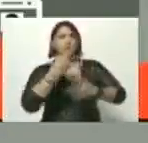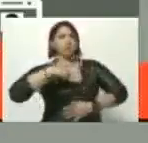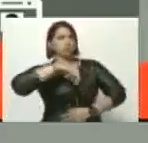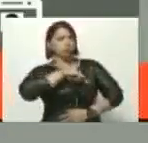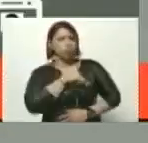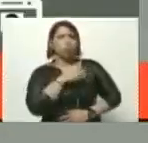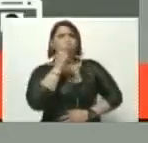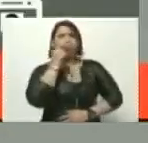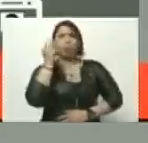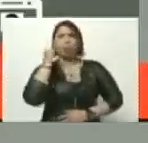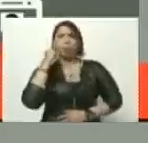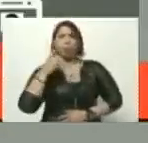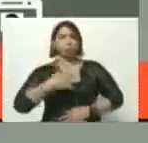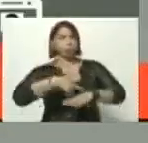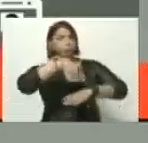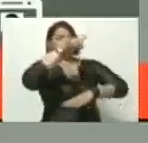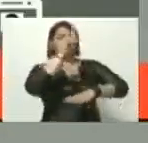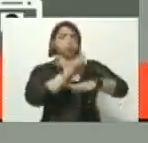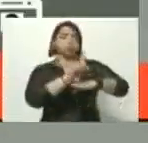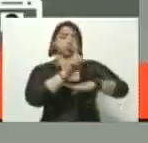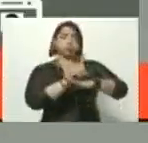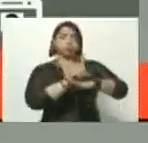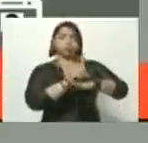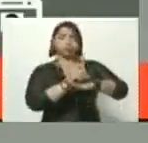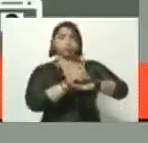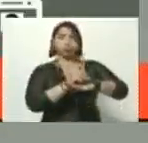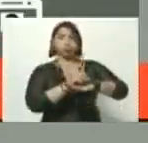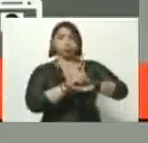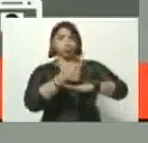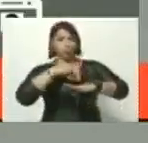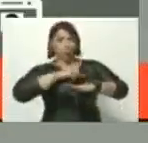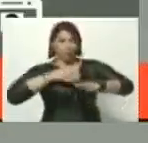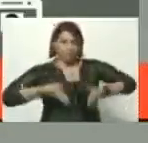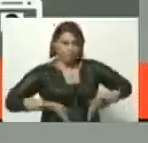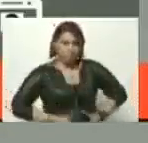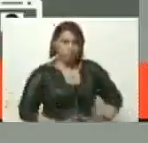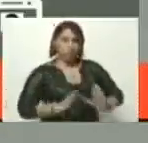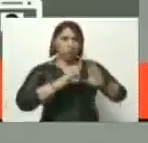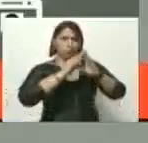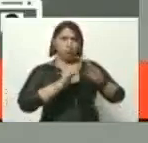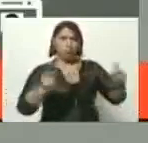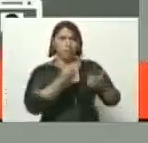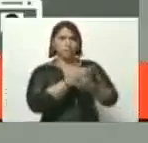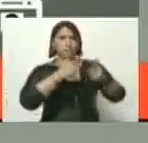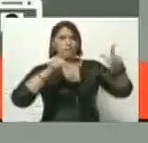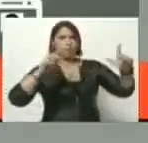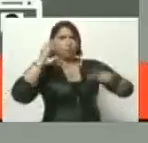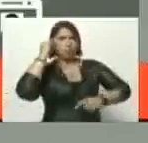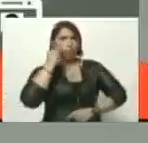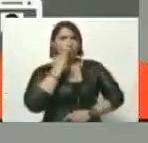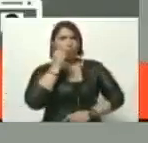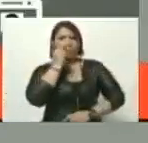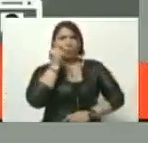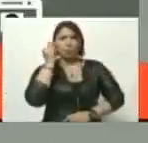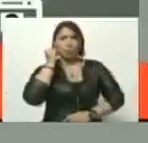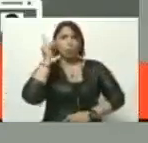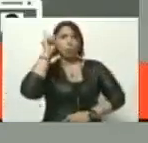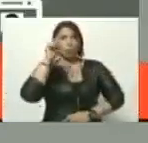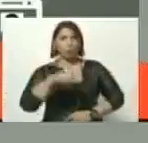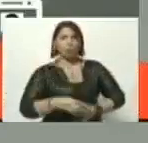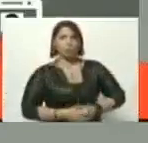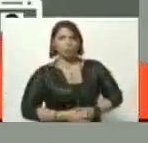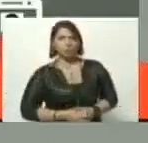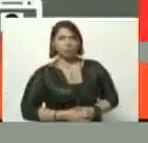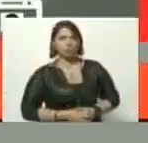nosotros y nosotras privilegiados y privilegiadas de haber nacido en la tierra de libertadores y de libertadoras como del